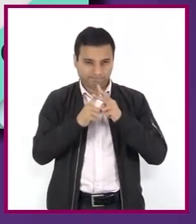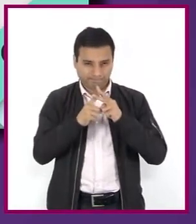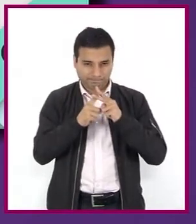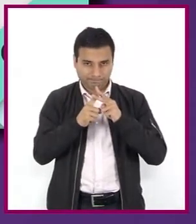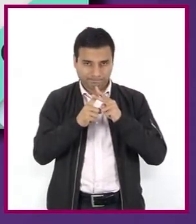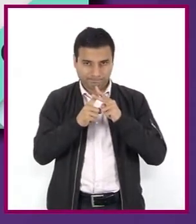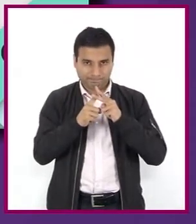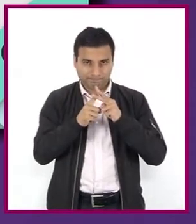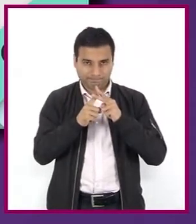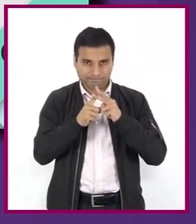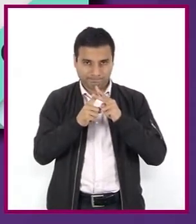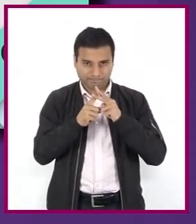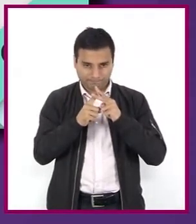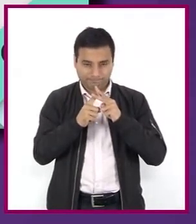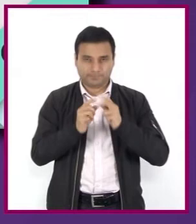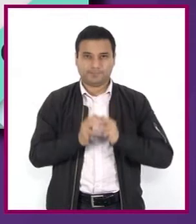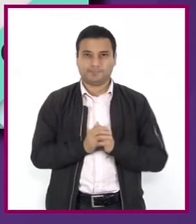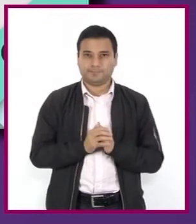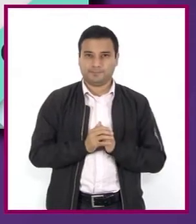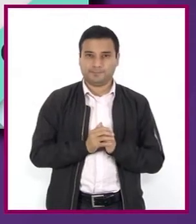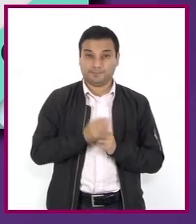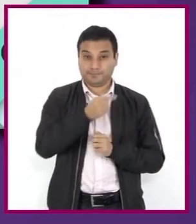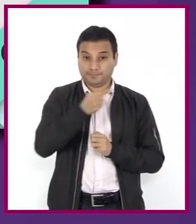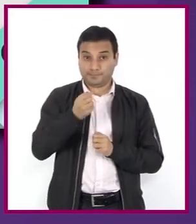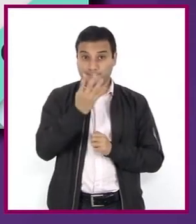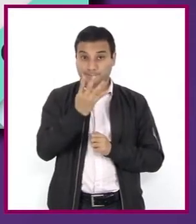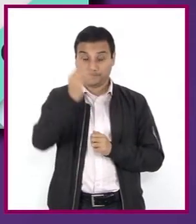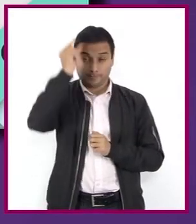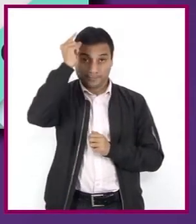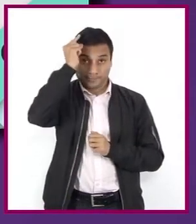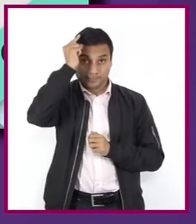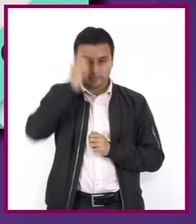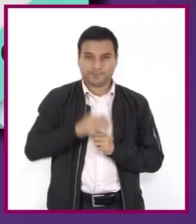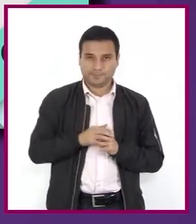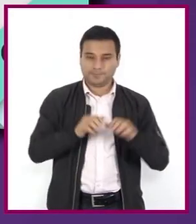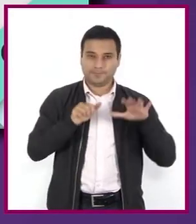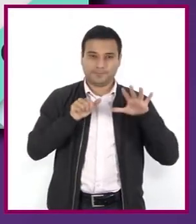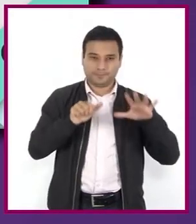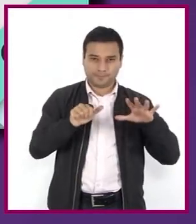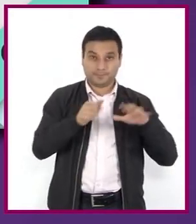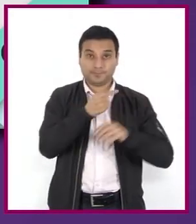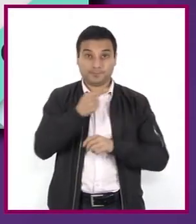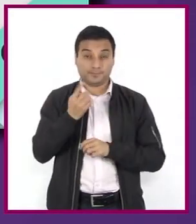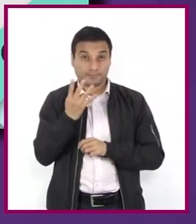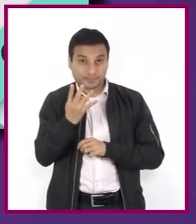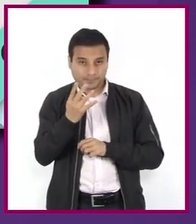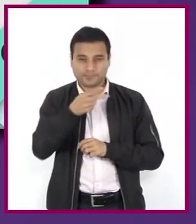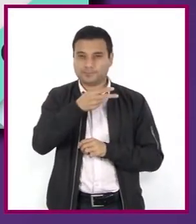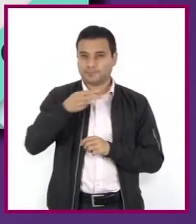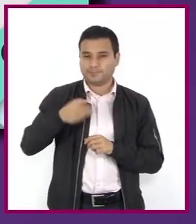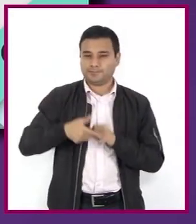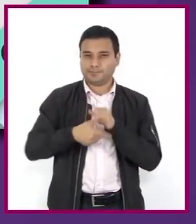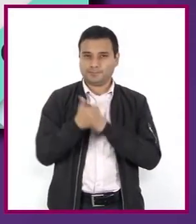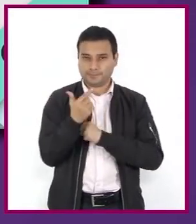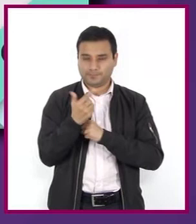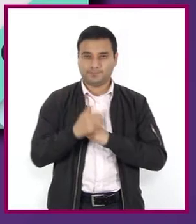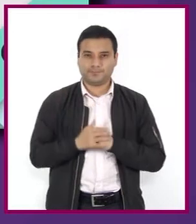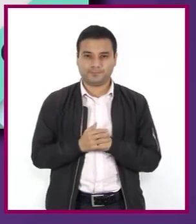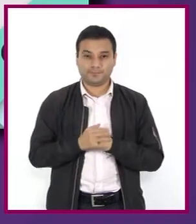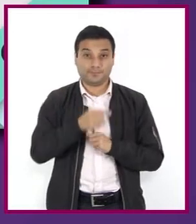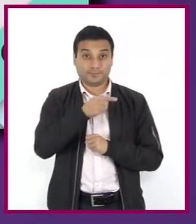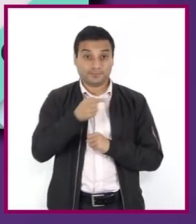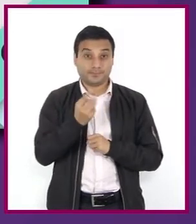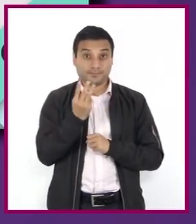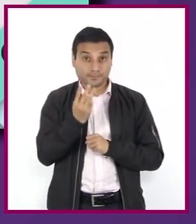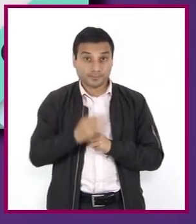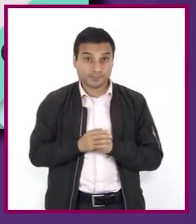operaciones, 4 negativo al cuadrado es 16, menos 4 es igual a 12. Para 3 negativo